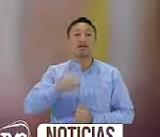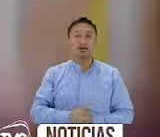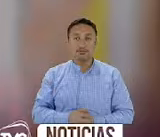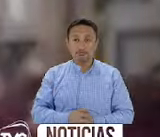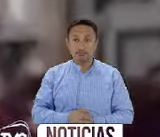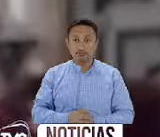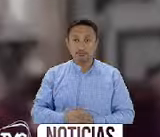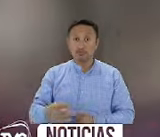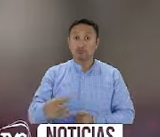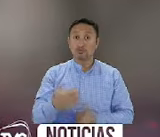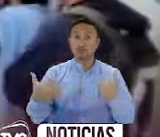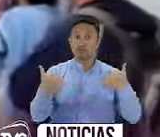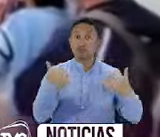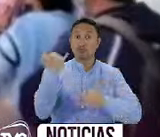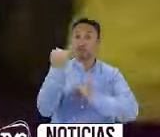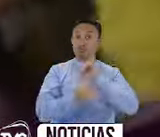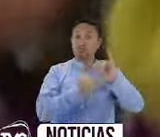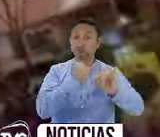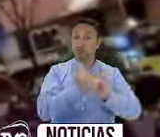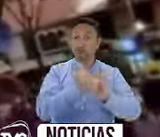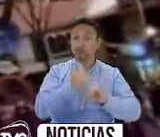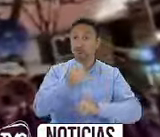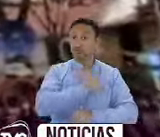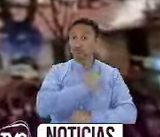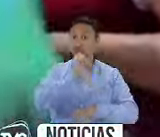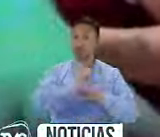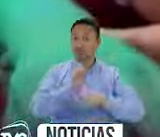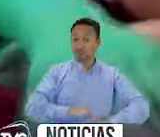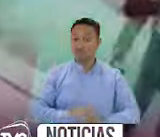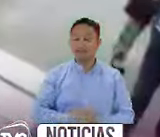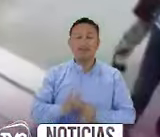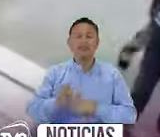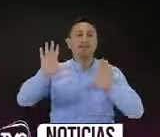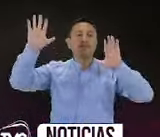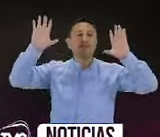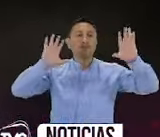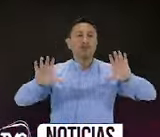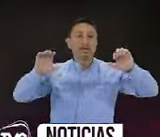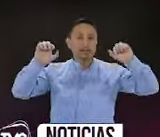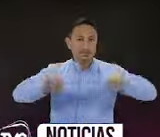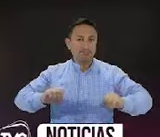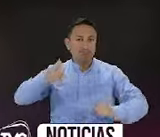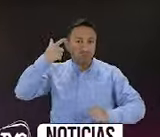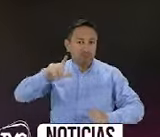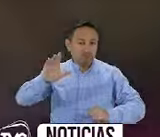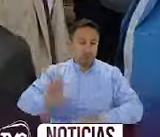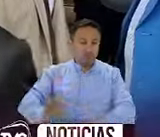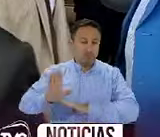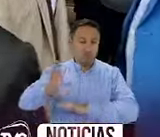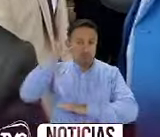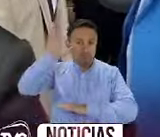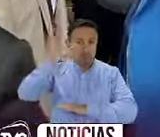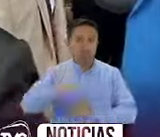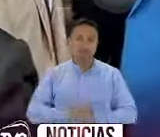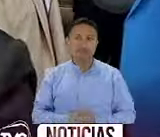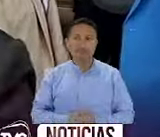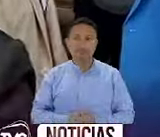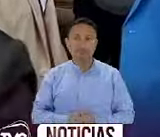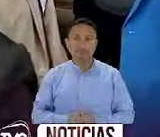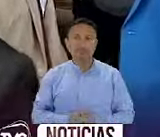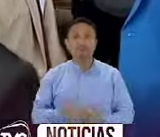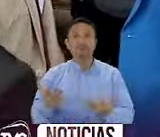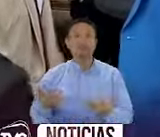artistas internacionales y locales. Este festival reafirma el compromiso de Loja con el arte y la cultura. Así que les esperamos cordialmente a